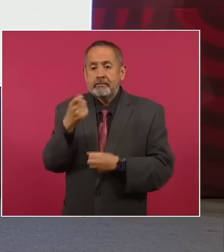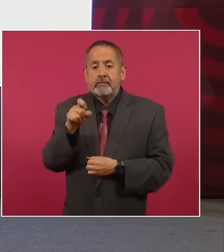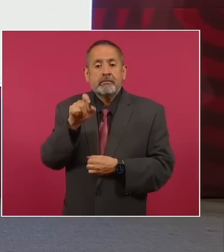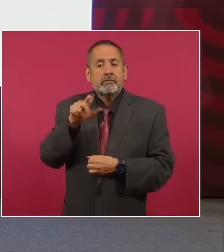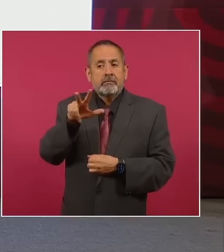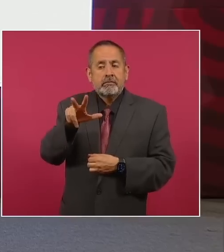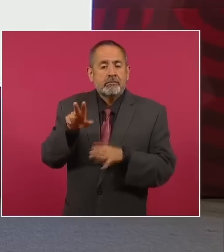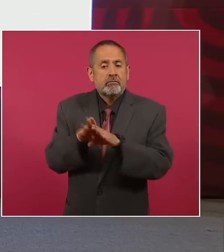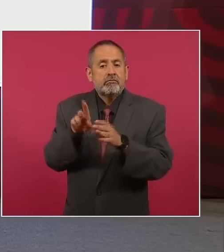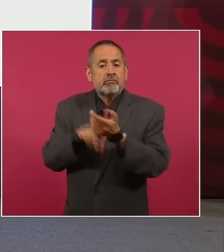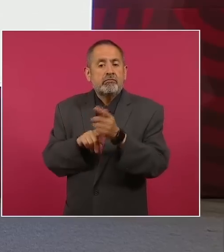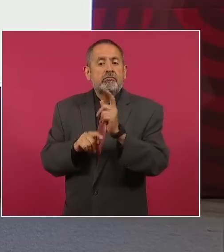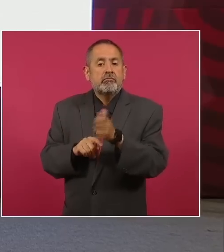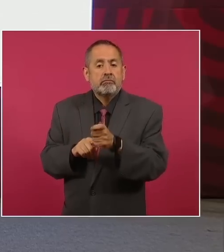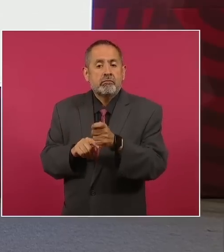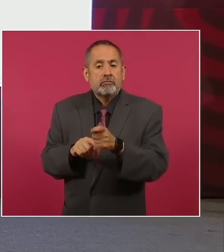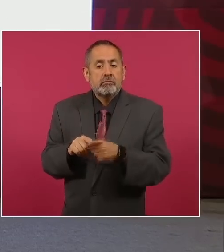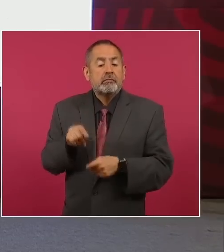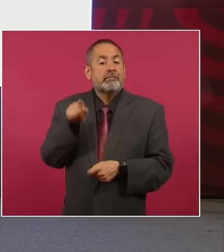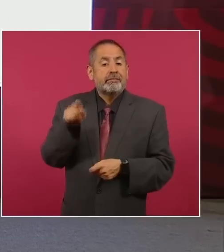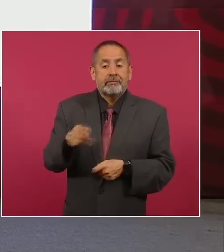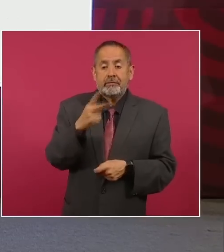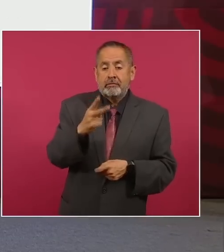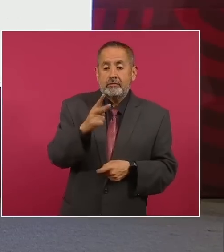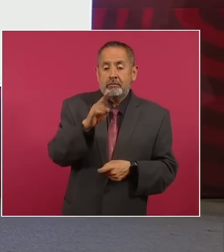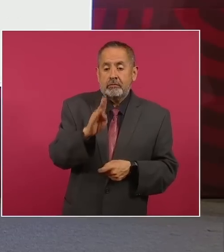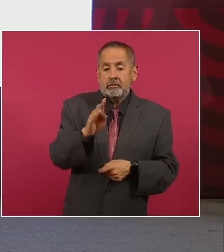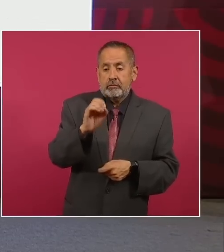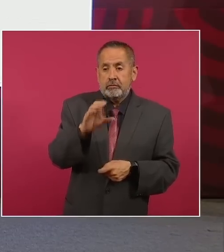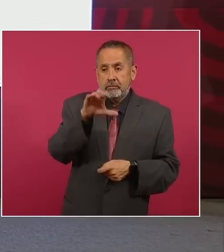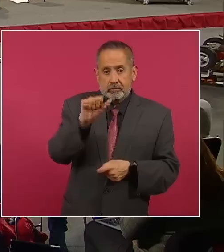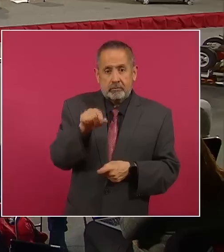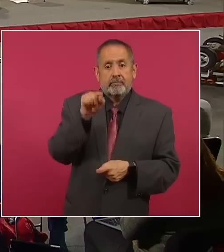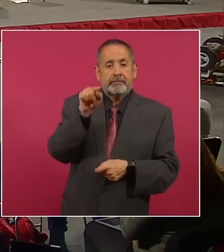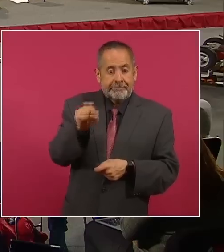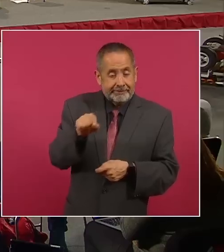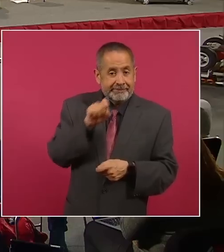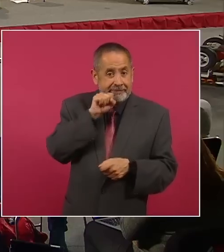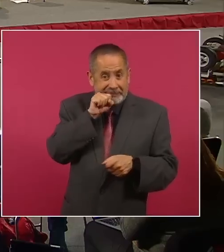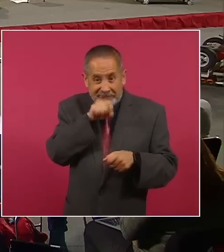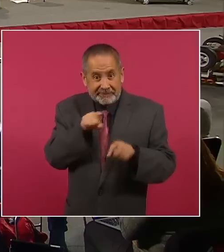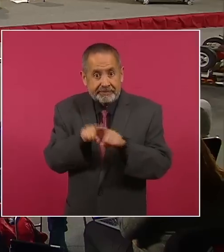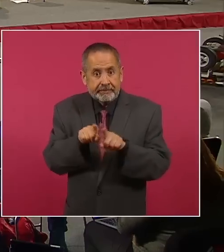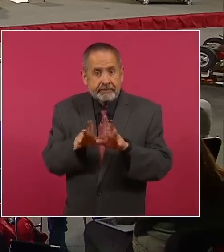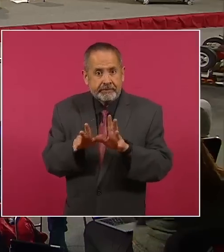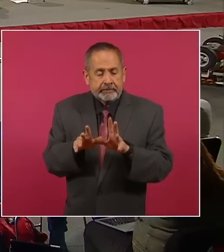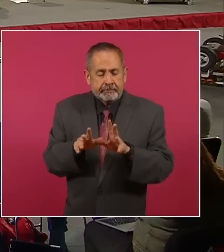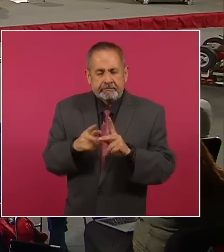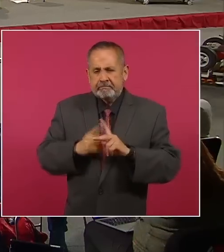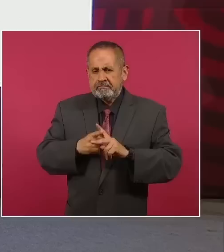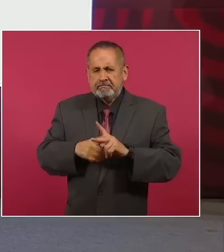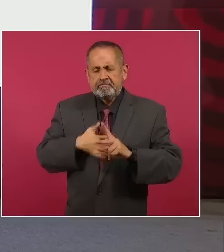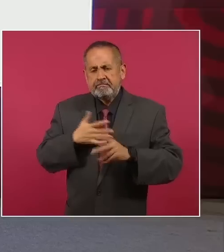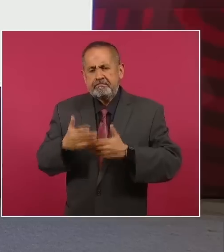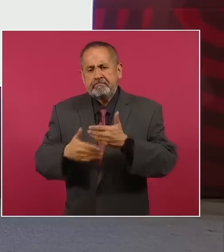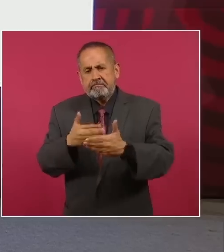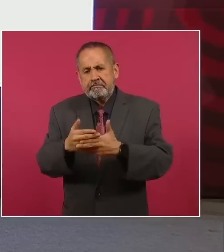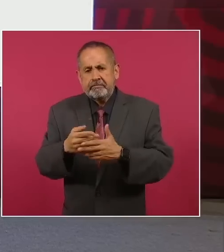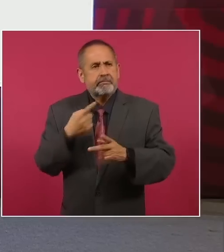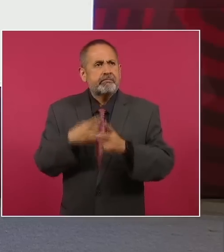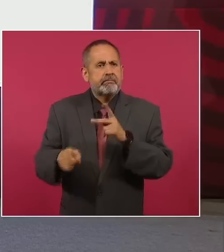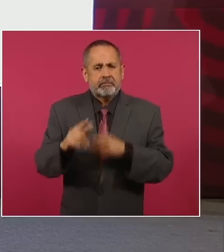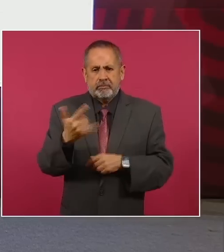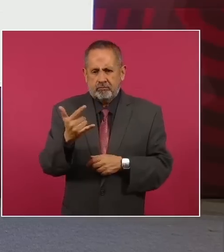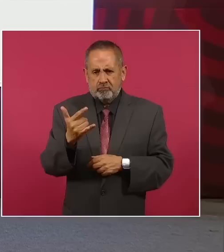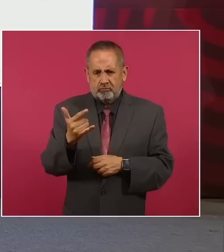la refinería Dos Bocas, o la Olmeca de Dos Bocas, que la tenemos proyectada que entre a partir de